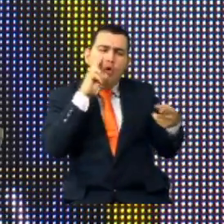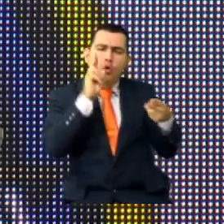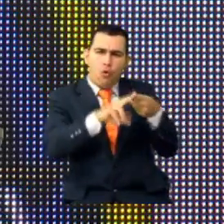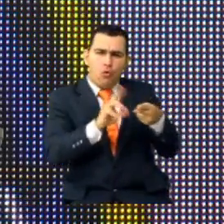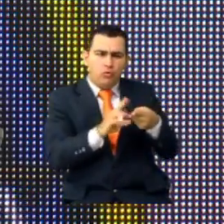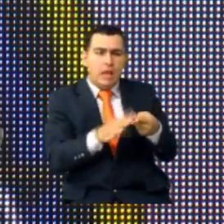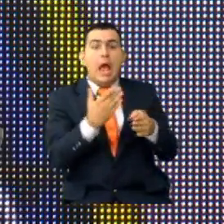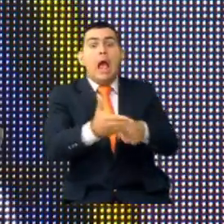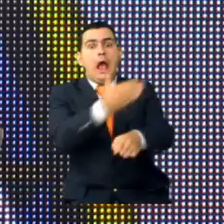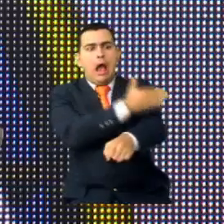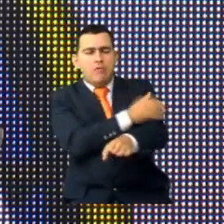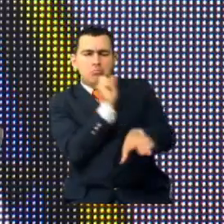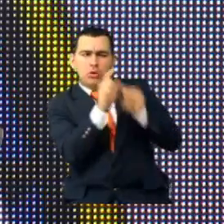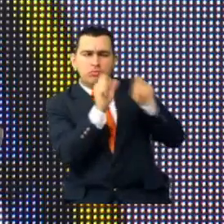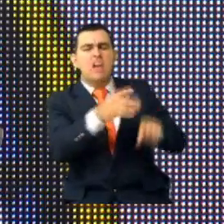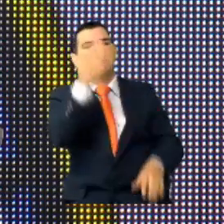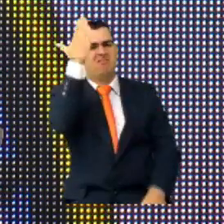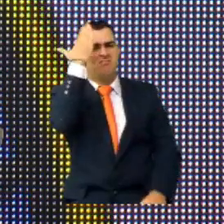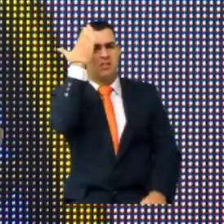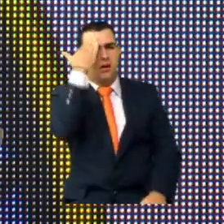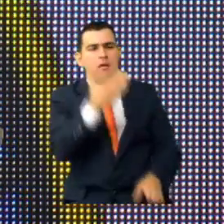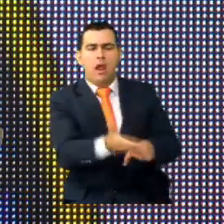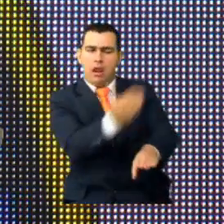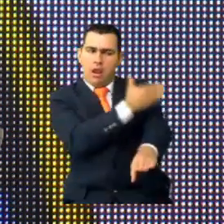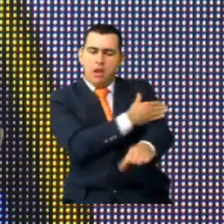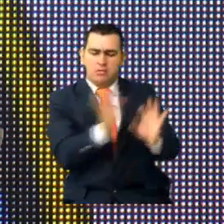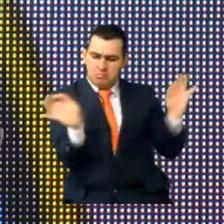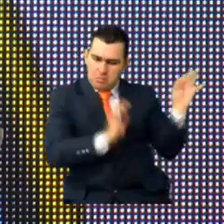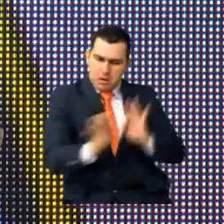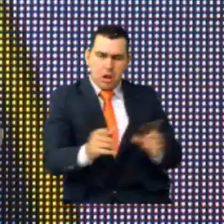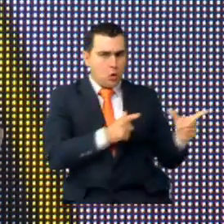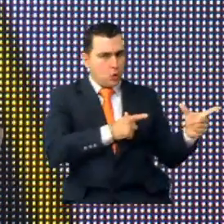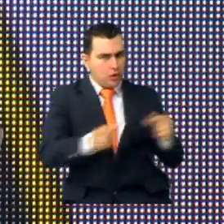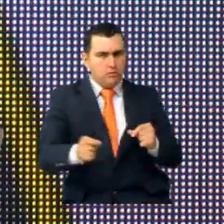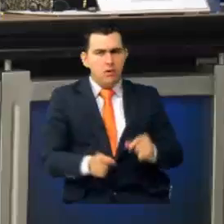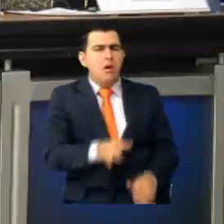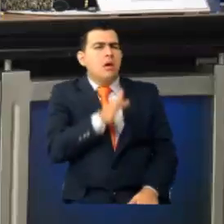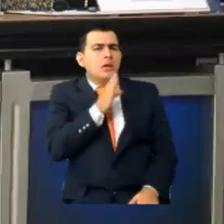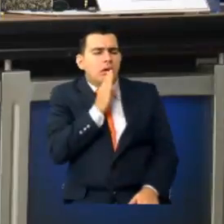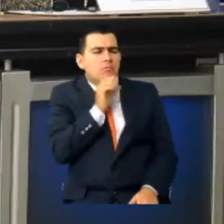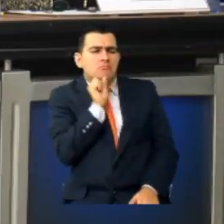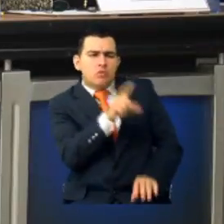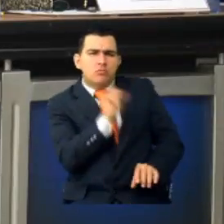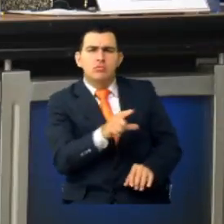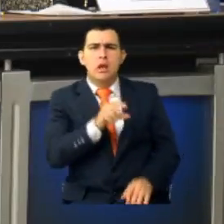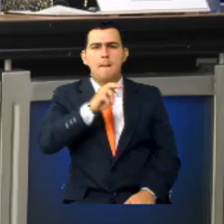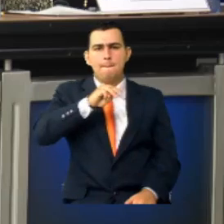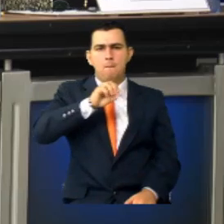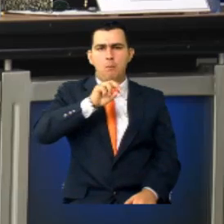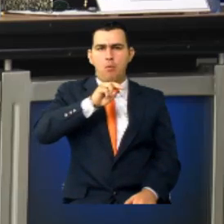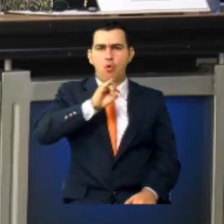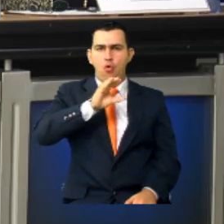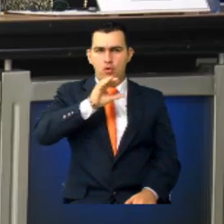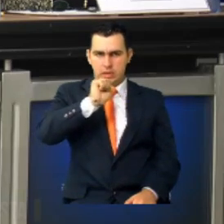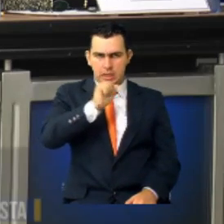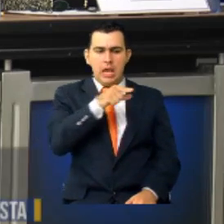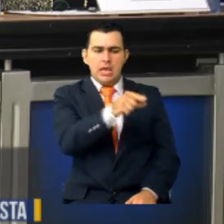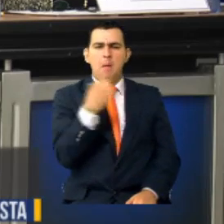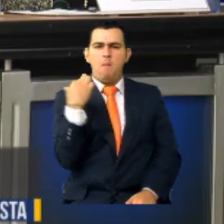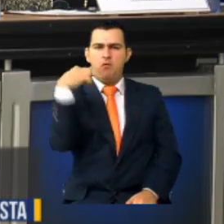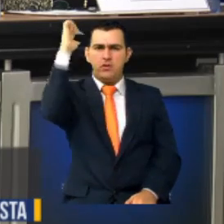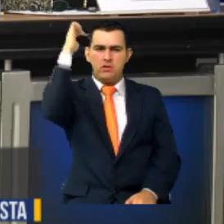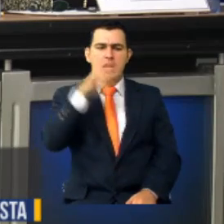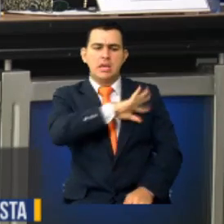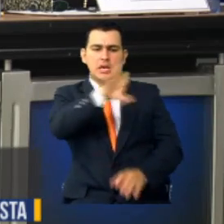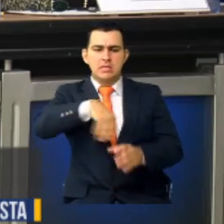las preguntas que ellos responderán esta noche. Ellos son Mónica Arcella Mujica, comunicadora social profesional del Centro